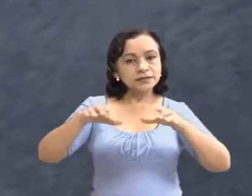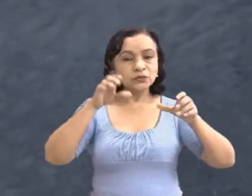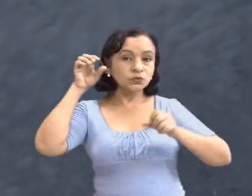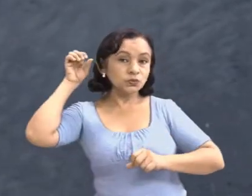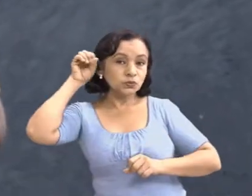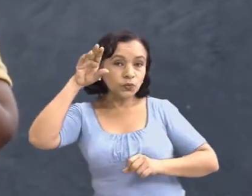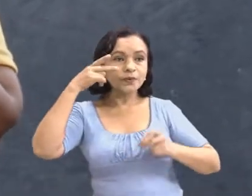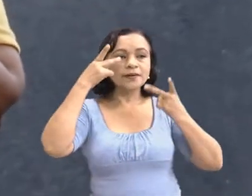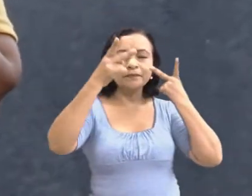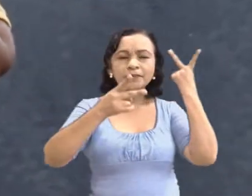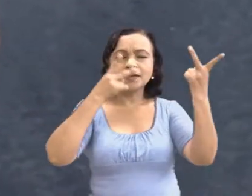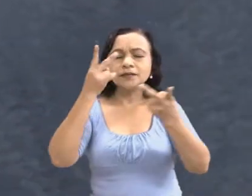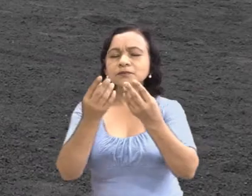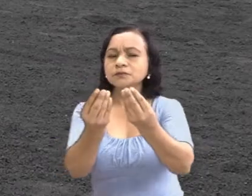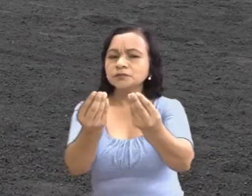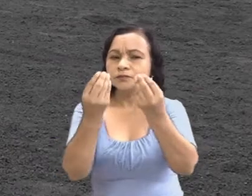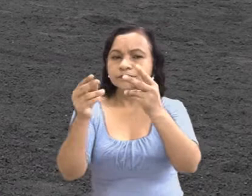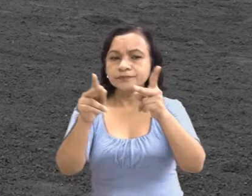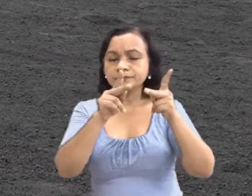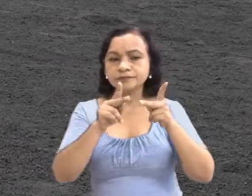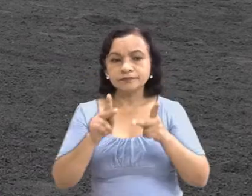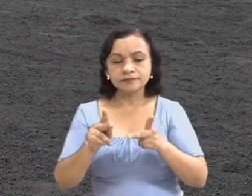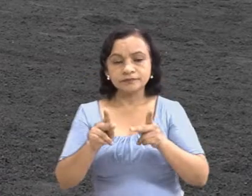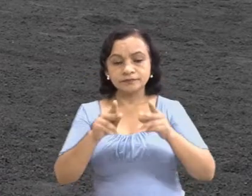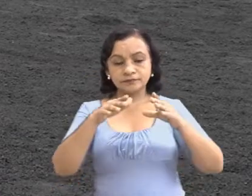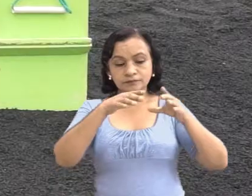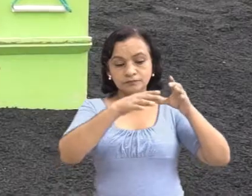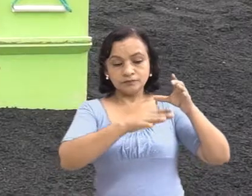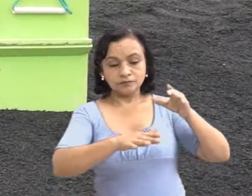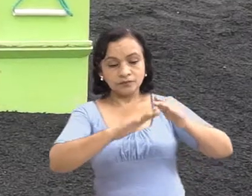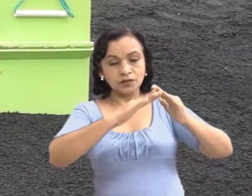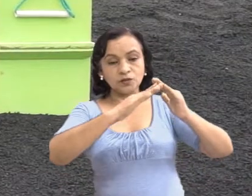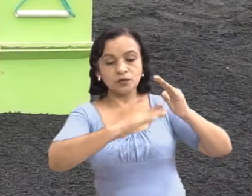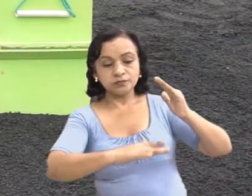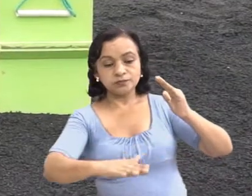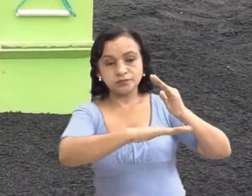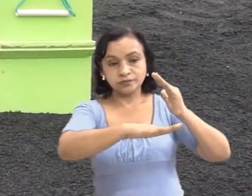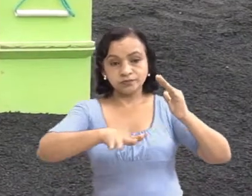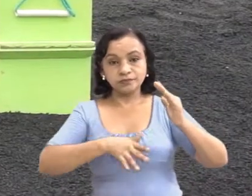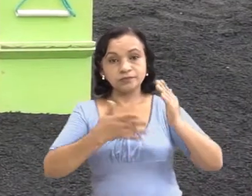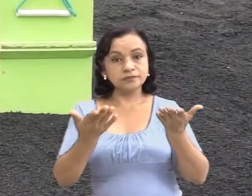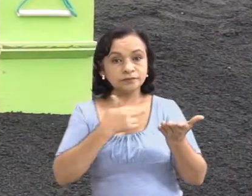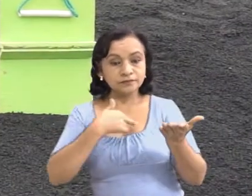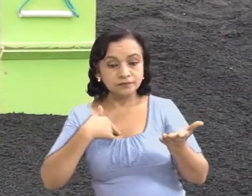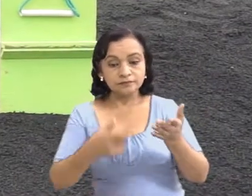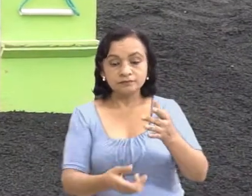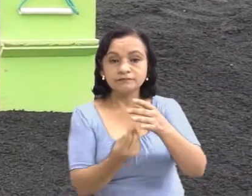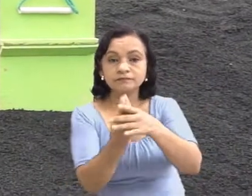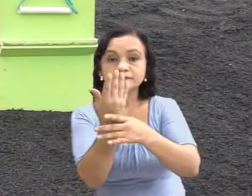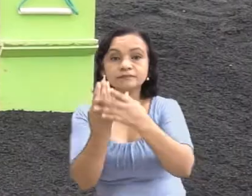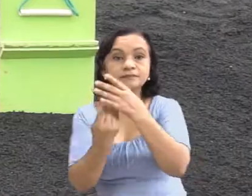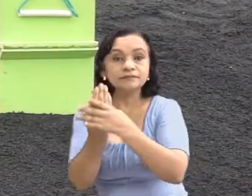parte turística, pero que también en la parte de los cerros y en las faldas pues también les generan ingreso, porque ellos viven del